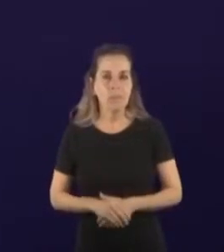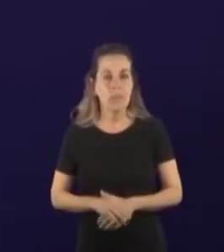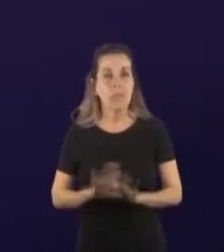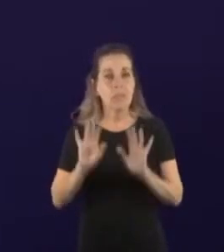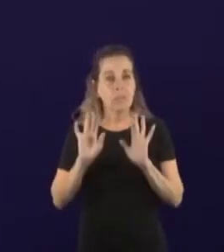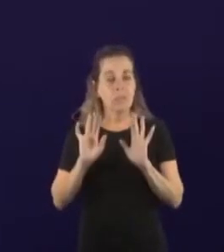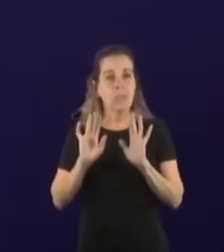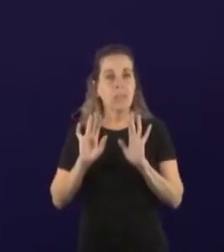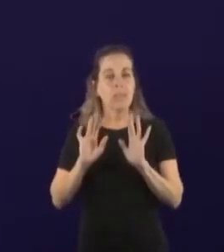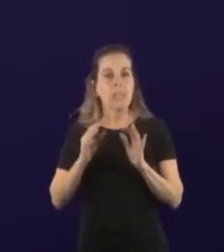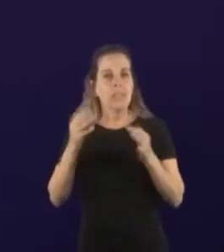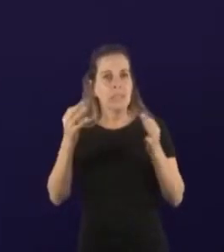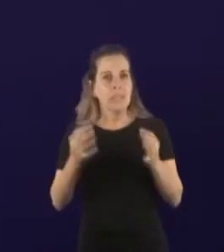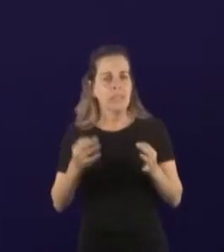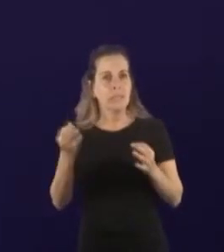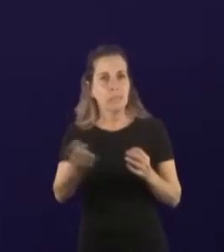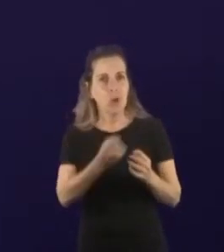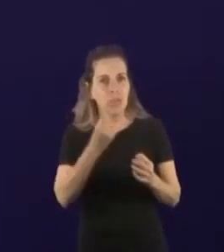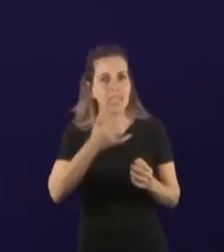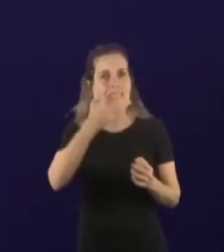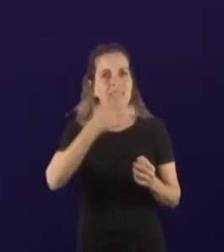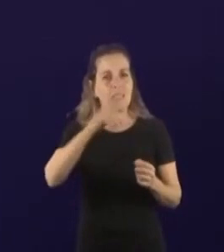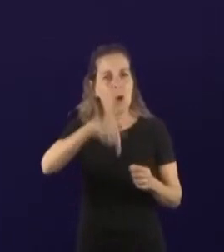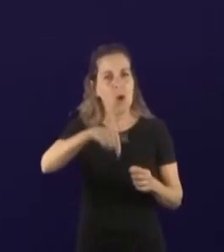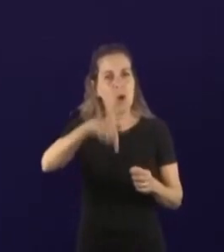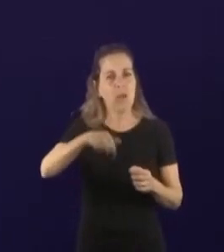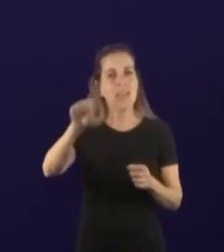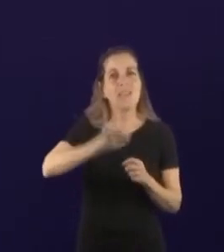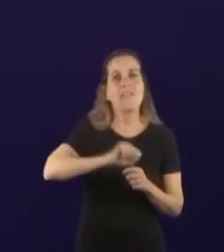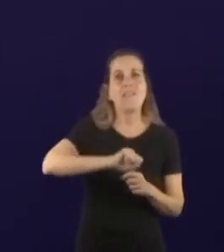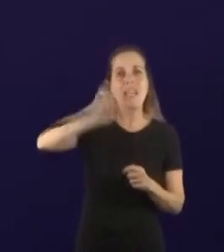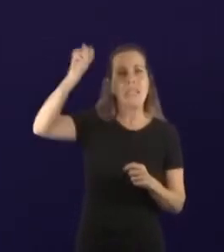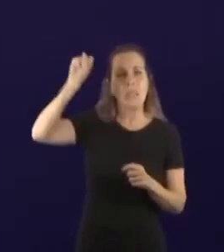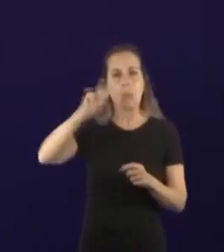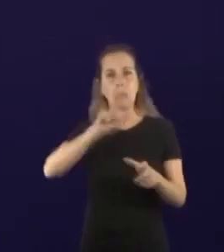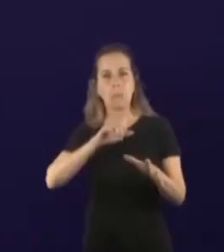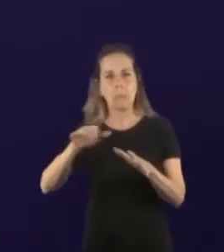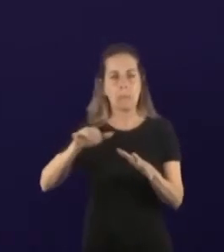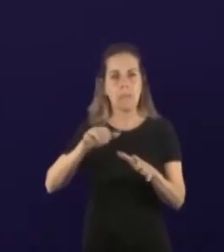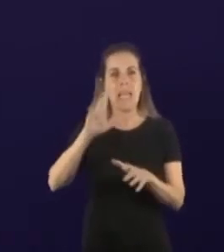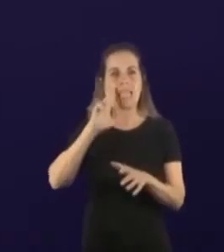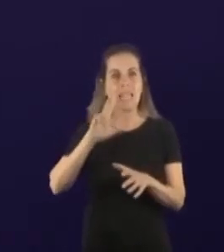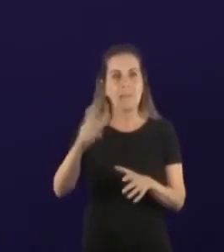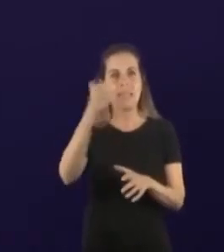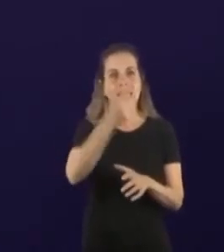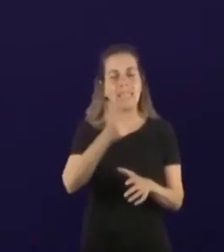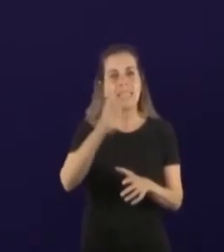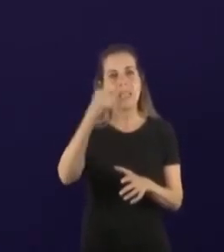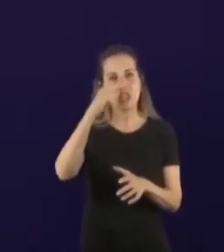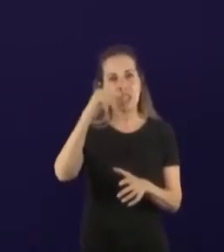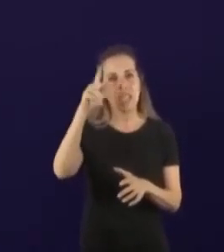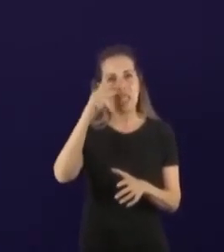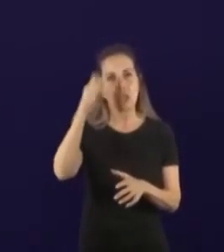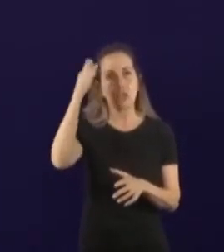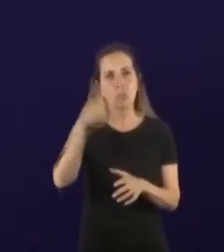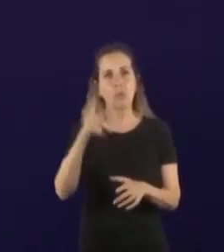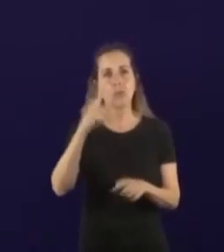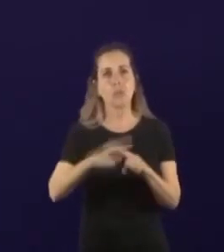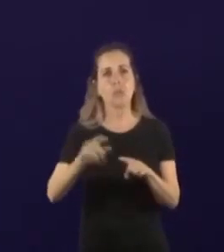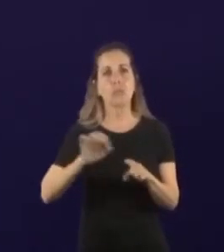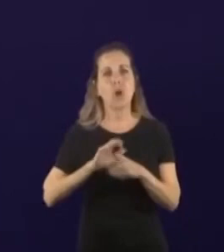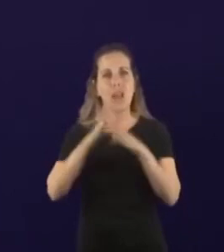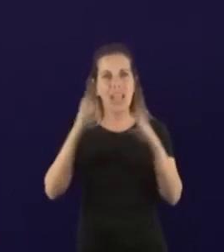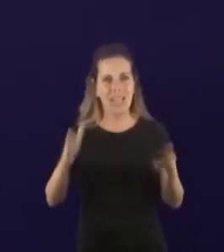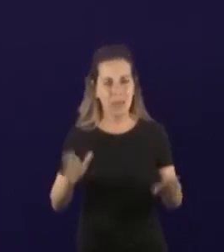bueno entender que hoy la inflación corre en torno al 3678 anual no este 1% inflación